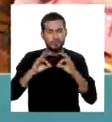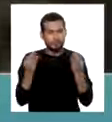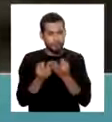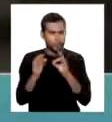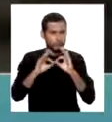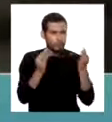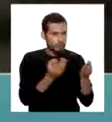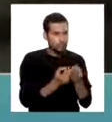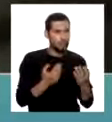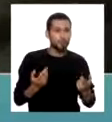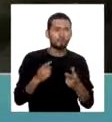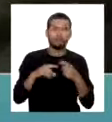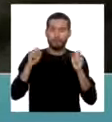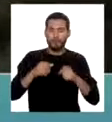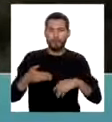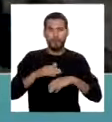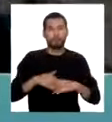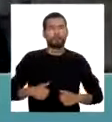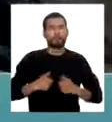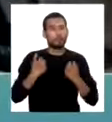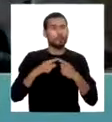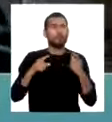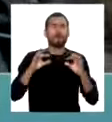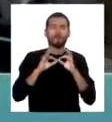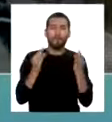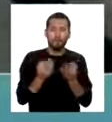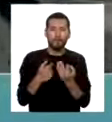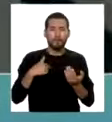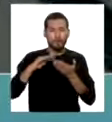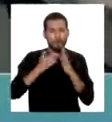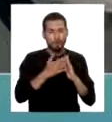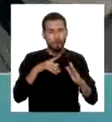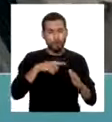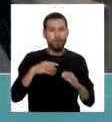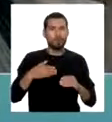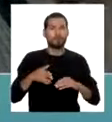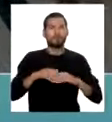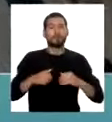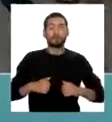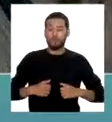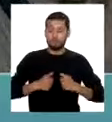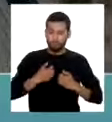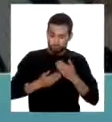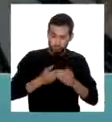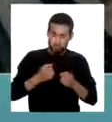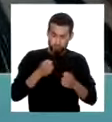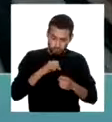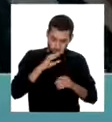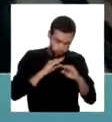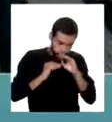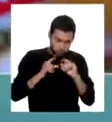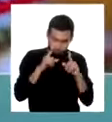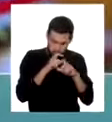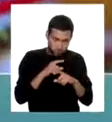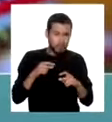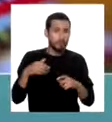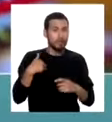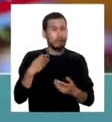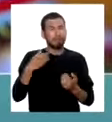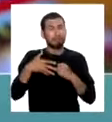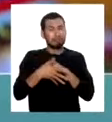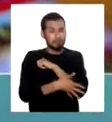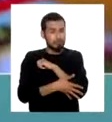familias de subsistencia, hogares que viven en economía de subsistencia, llámese en condición de pobreza y extrema